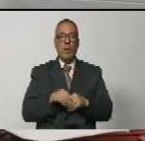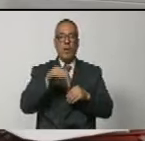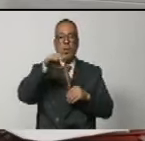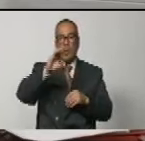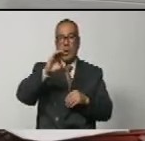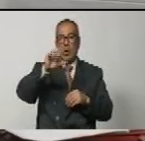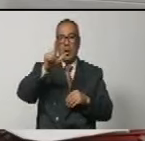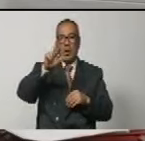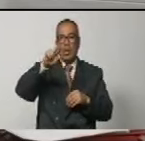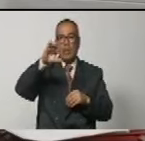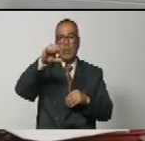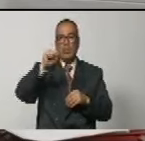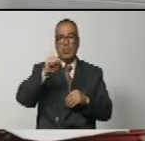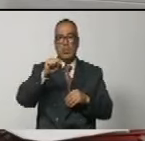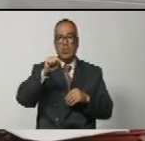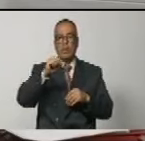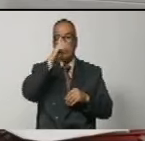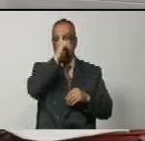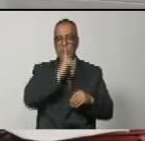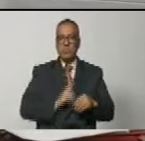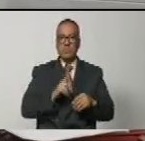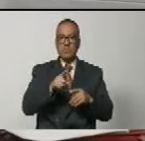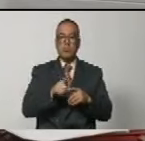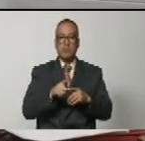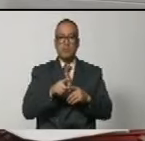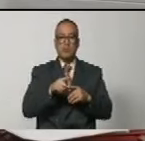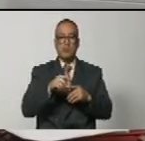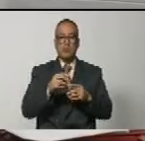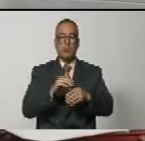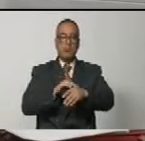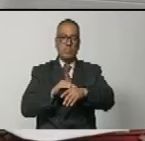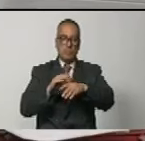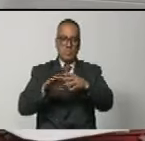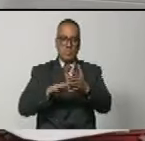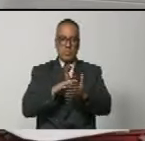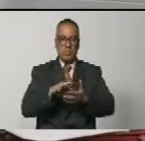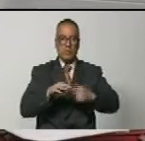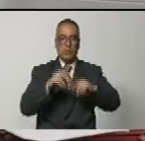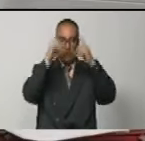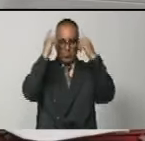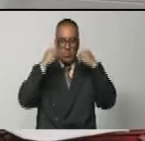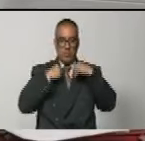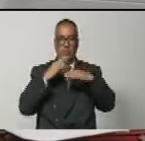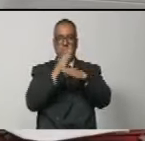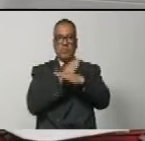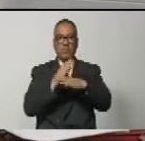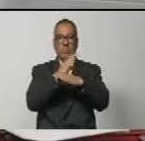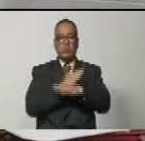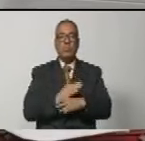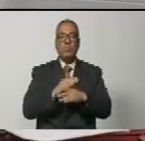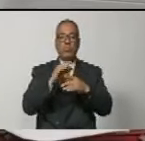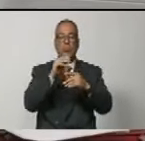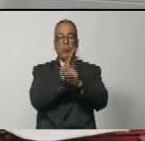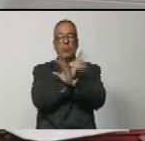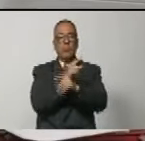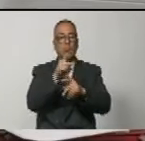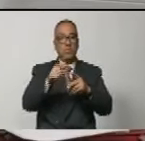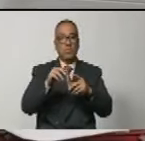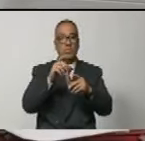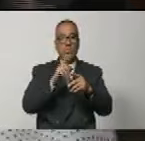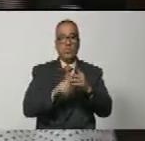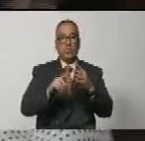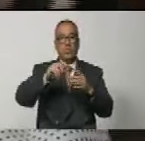Clara Fuentes con una discapacidad neuromusculoesquelética, medallista de bronce en los Juegos Paralímpicos de